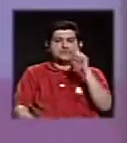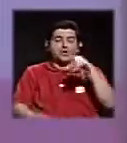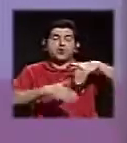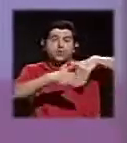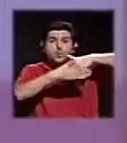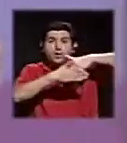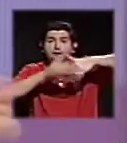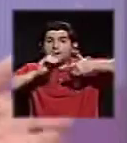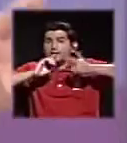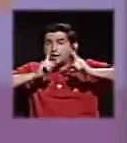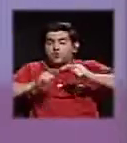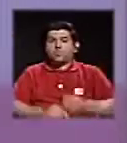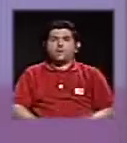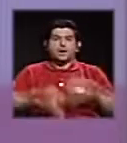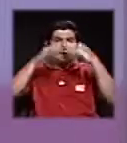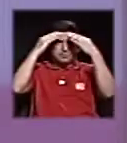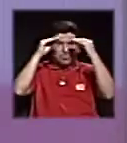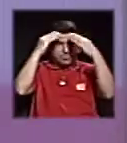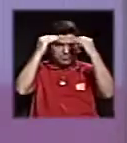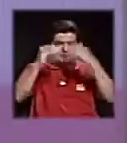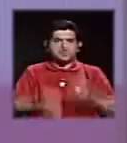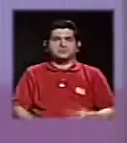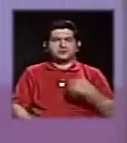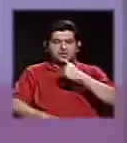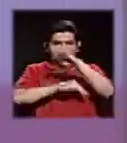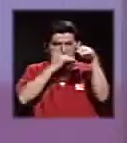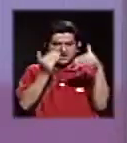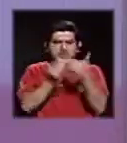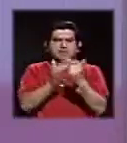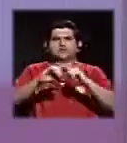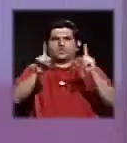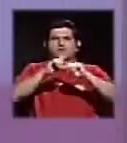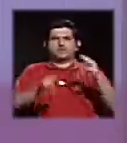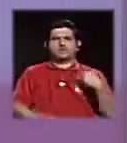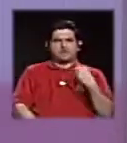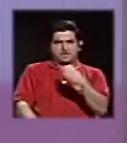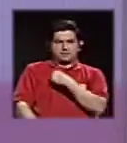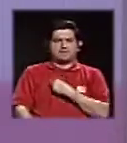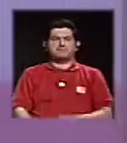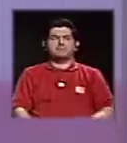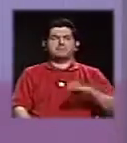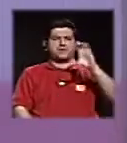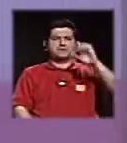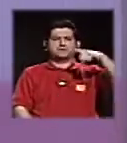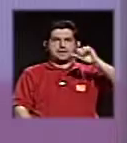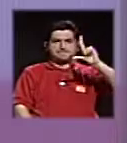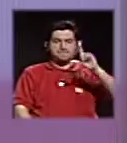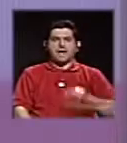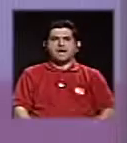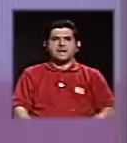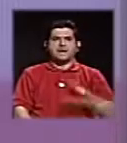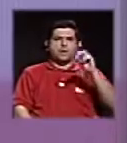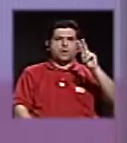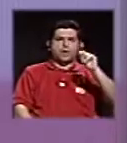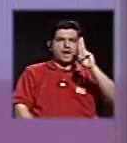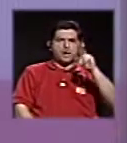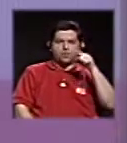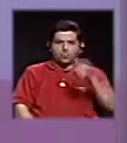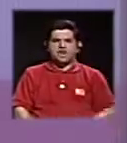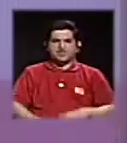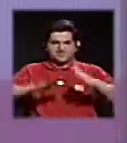obstáculos por el reporte inclusive que entregan todos los estados miembros en cepal en naciones unidas precisamente esa